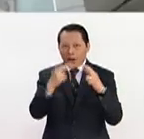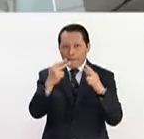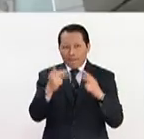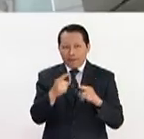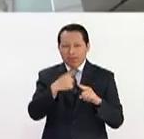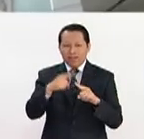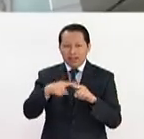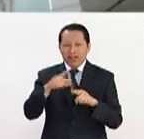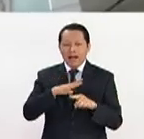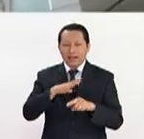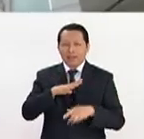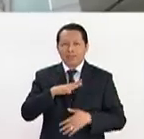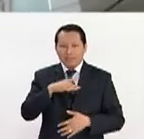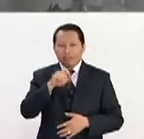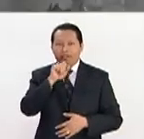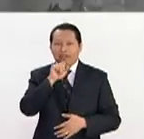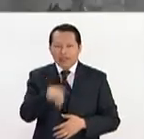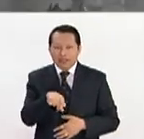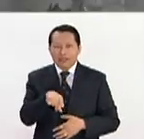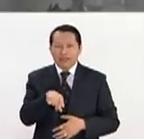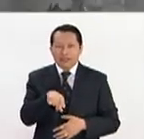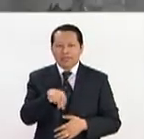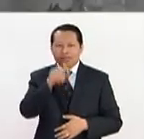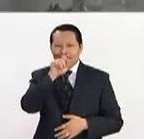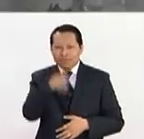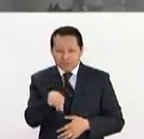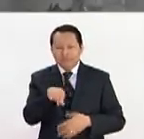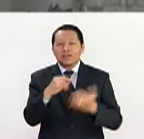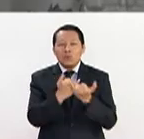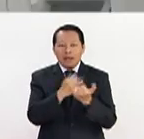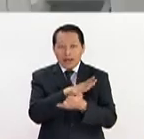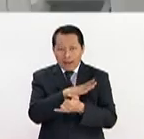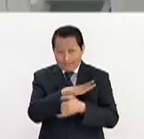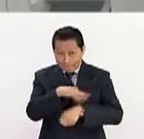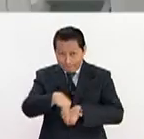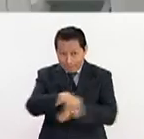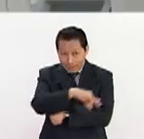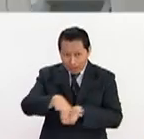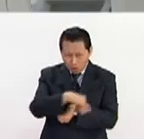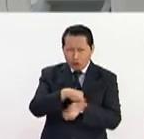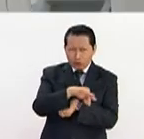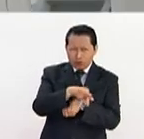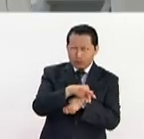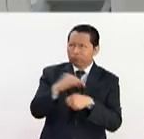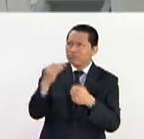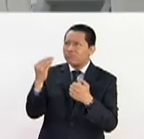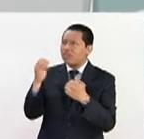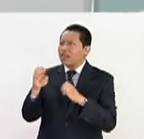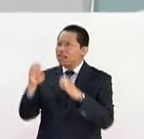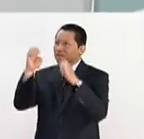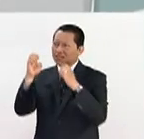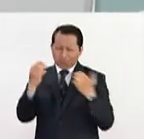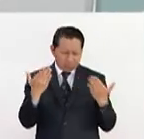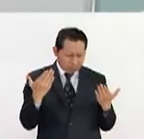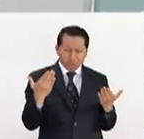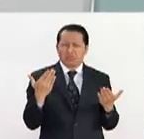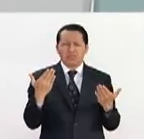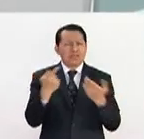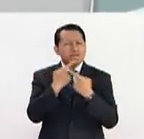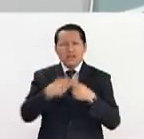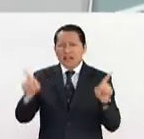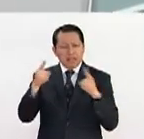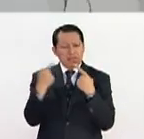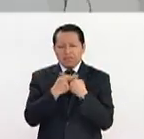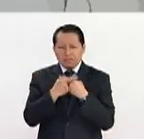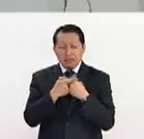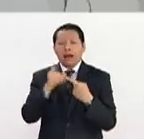Los peritajes revelaron que los planos registrados en la delegación no corresponden con la obra ejecutada. El inmueble tenía 1 año de haber sido